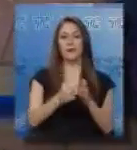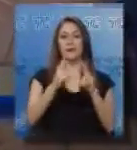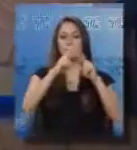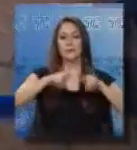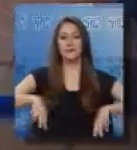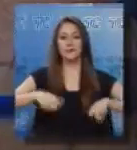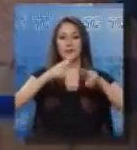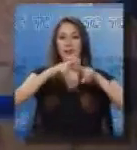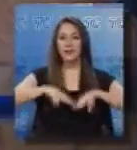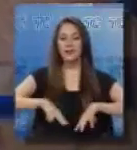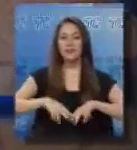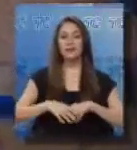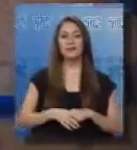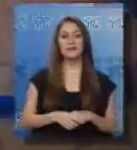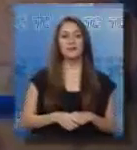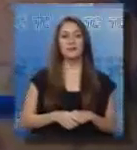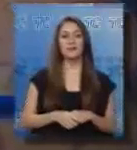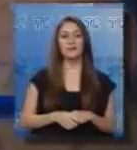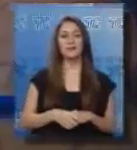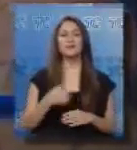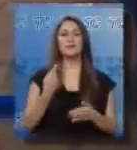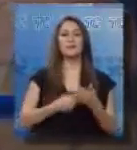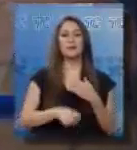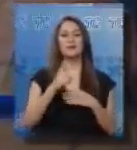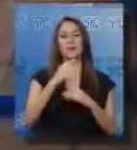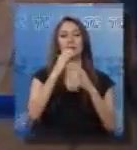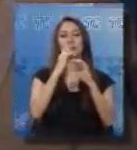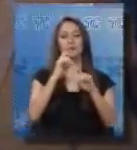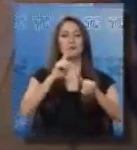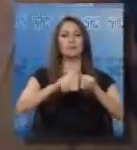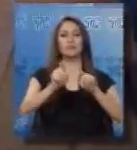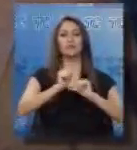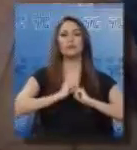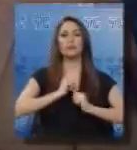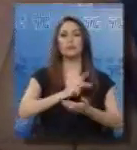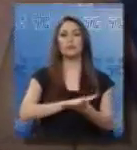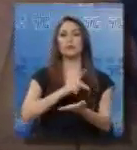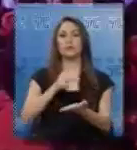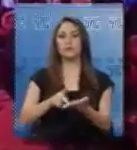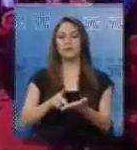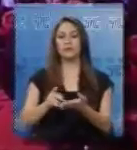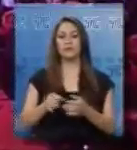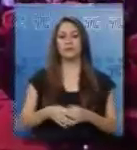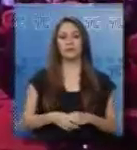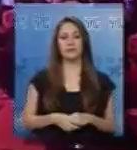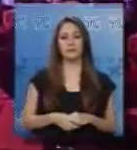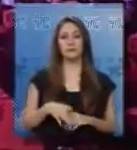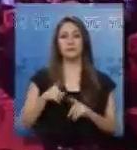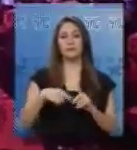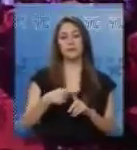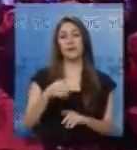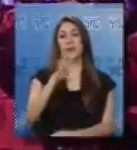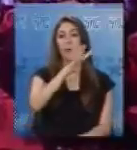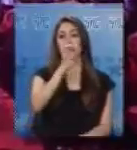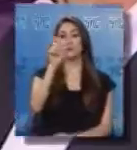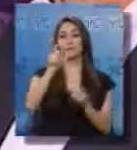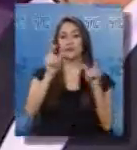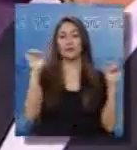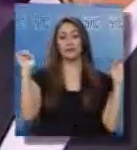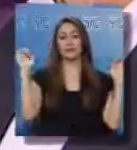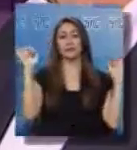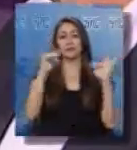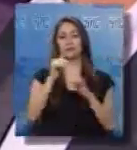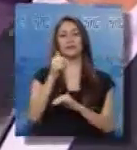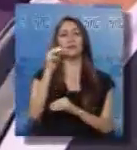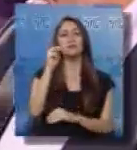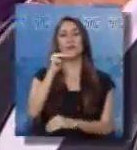gente interpretando los instrumentos folclóricos de la provincia de Pichincha y del país. Aproximadamente 400 personas asistieron al evento la